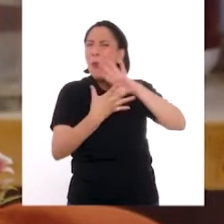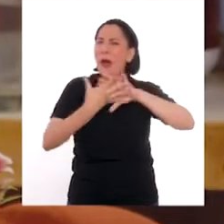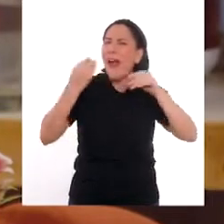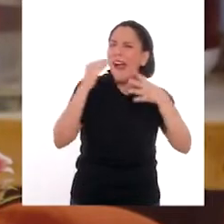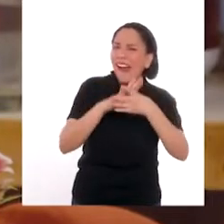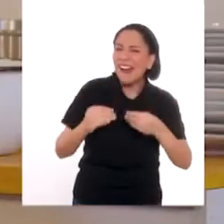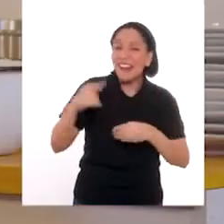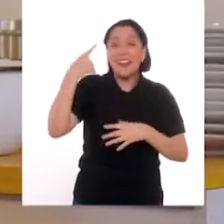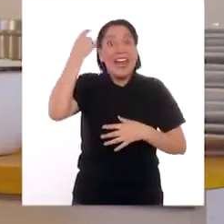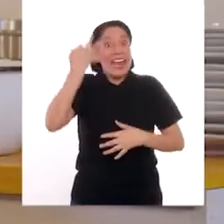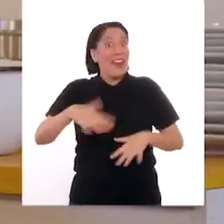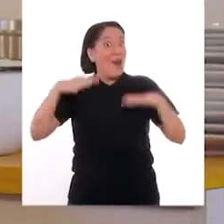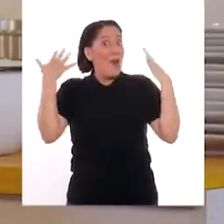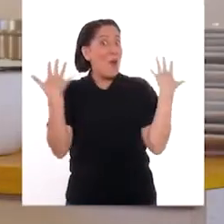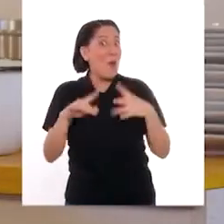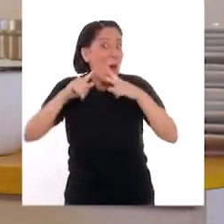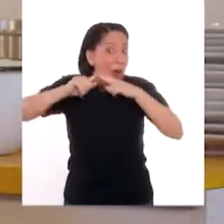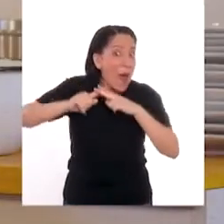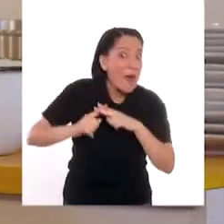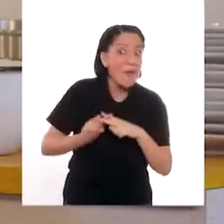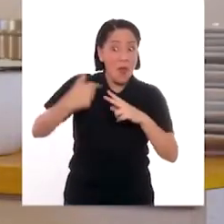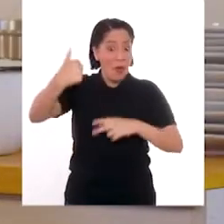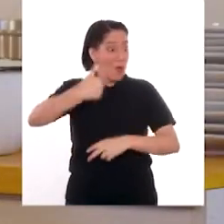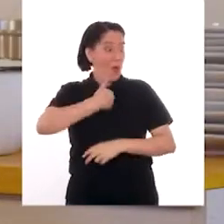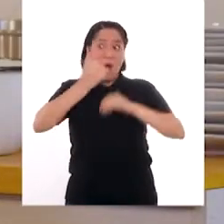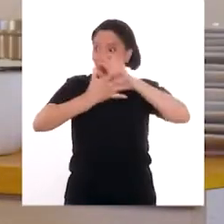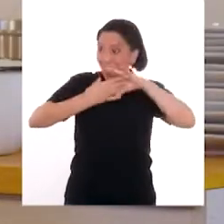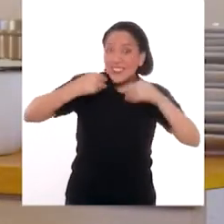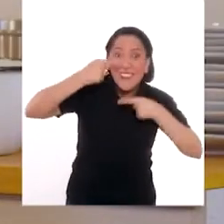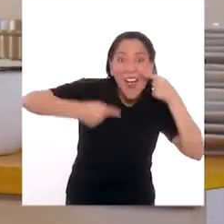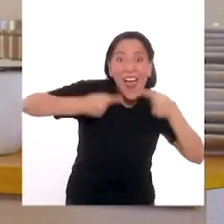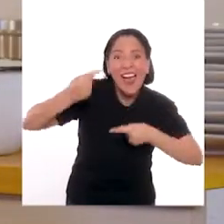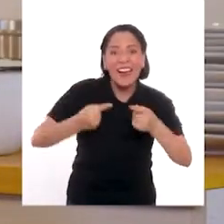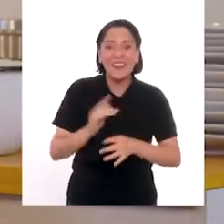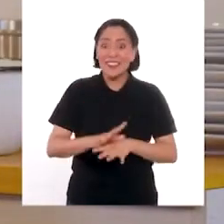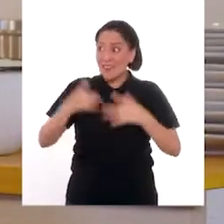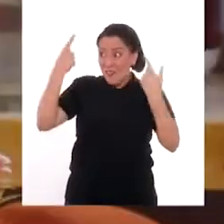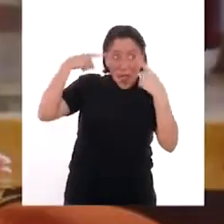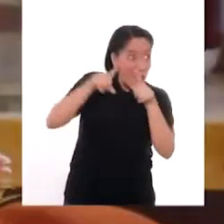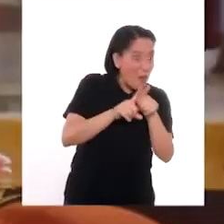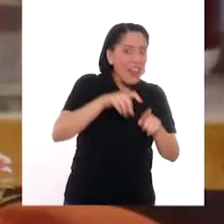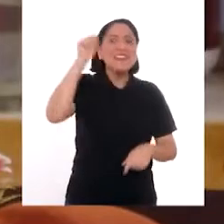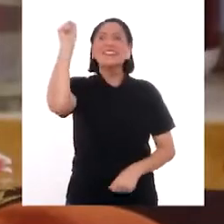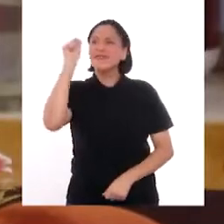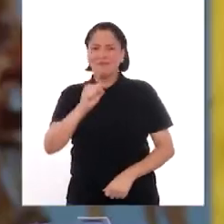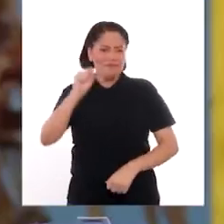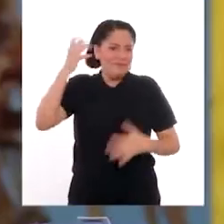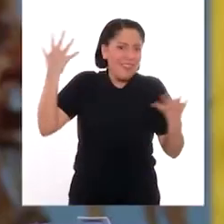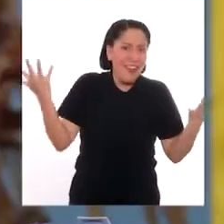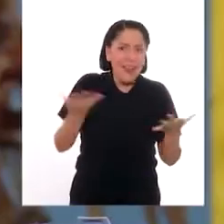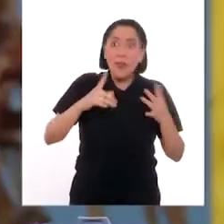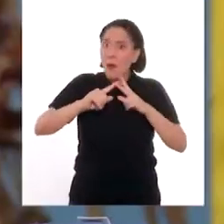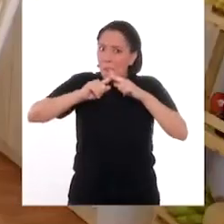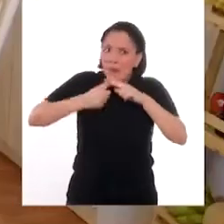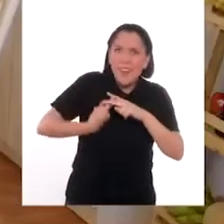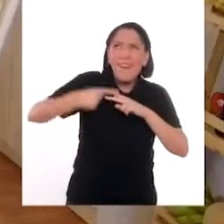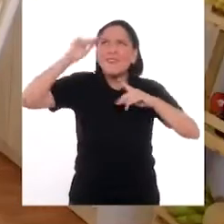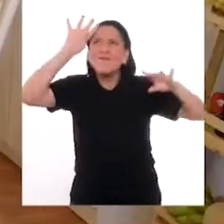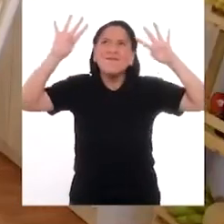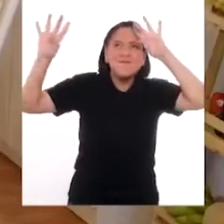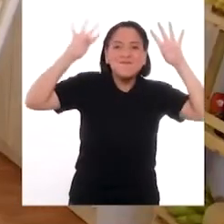historias. Creo que es momento de contar la nuestra. ¿Qué les parece? ¡Muy bien! Entonces, a